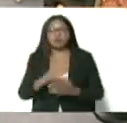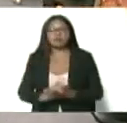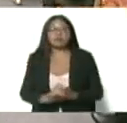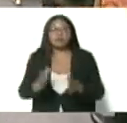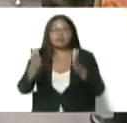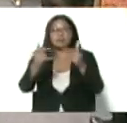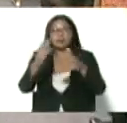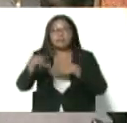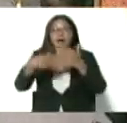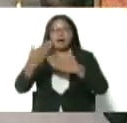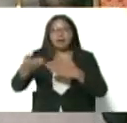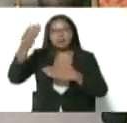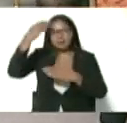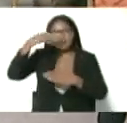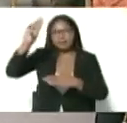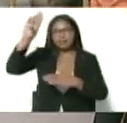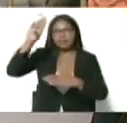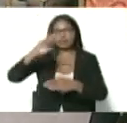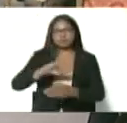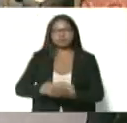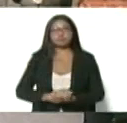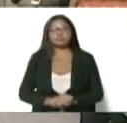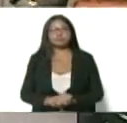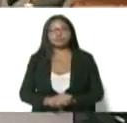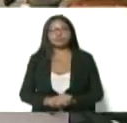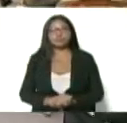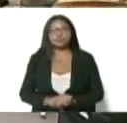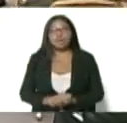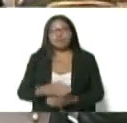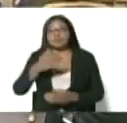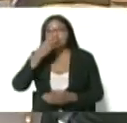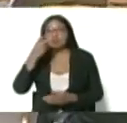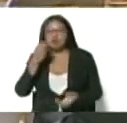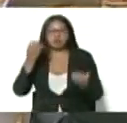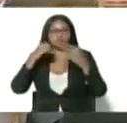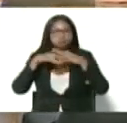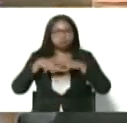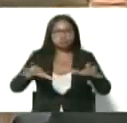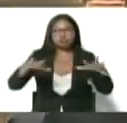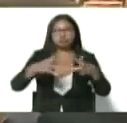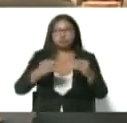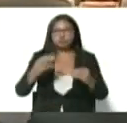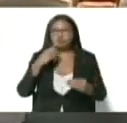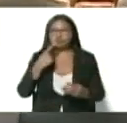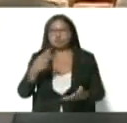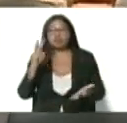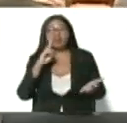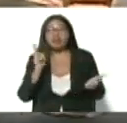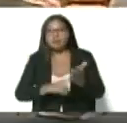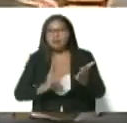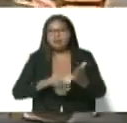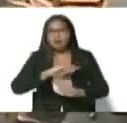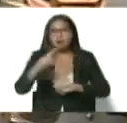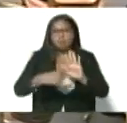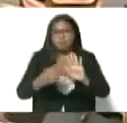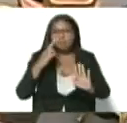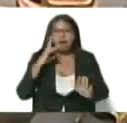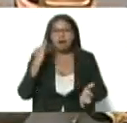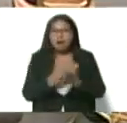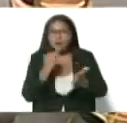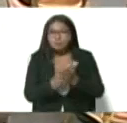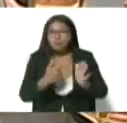toda centroamérica de droga precisamente lo que estoy diciendo es una verdad absoluta comprobada